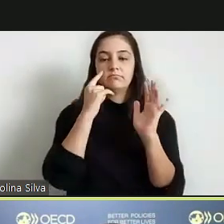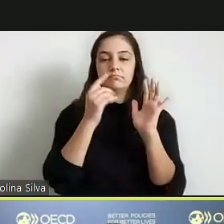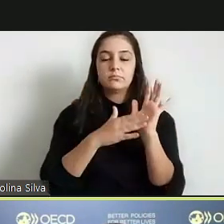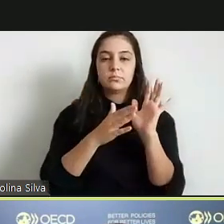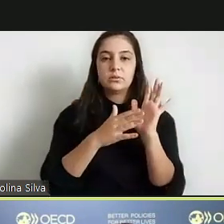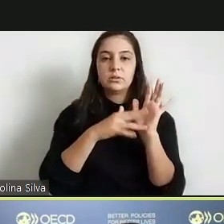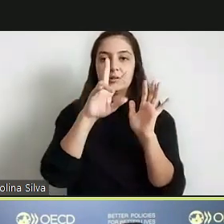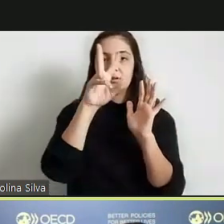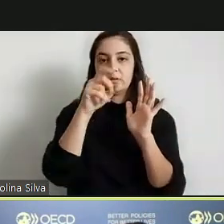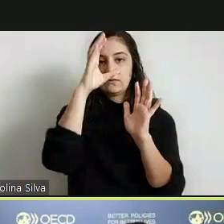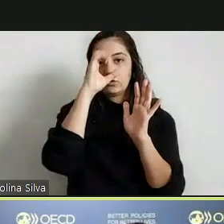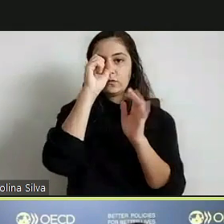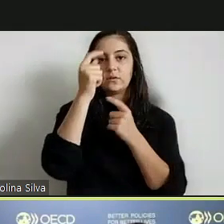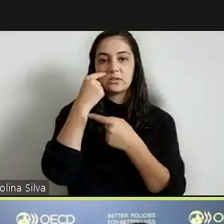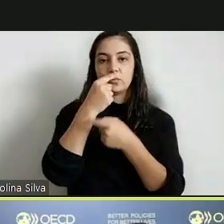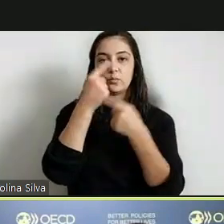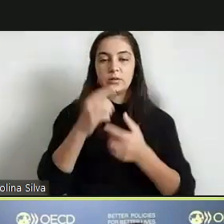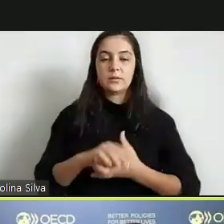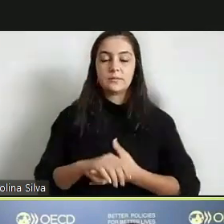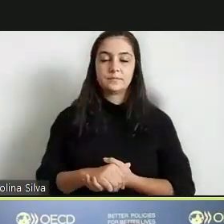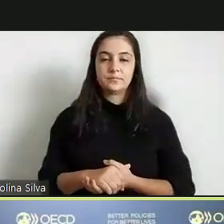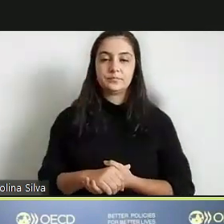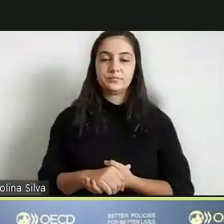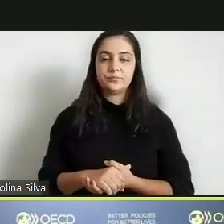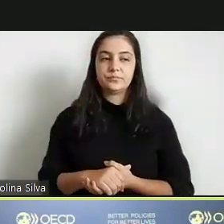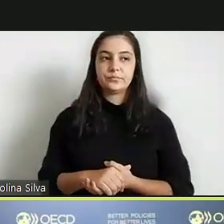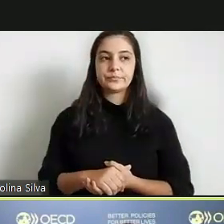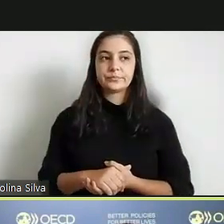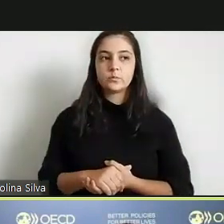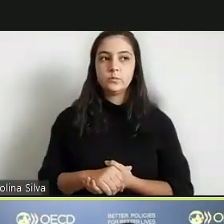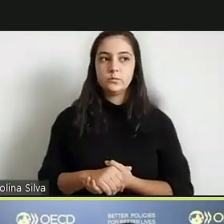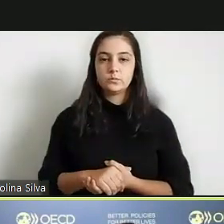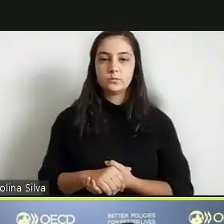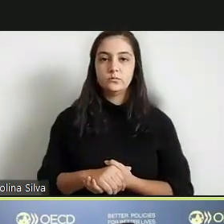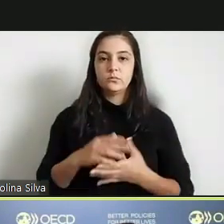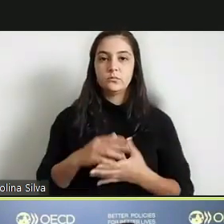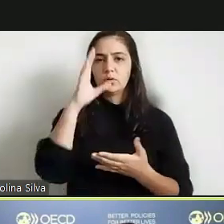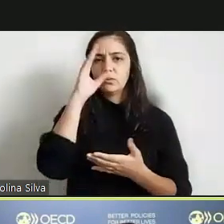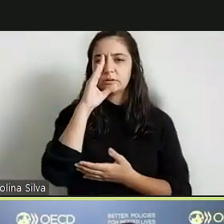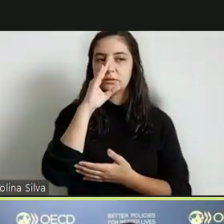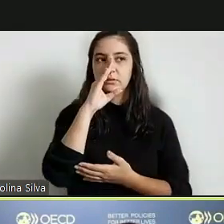de gobernanza pública. La encuesta, no sé si...